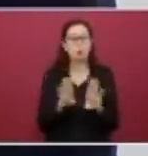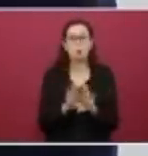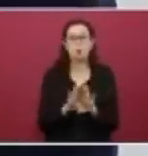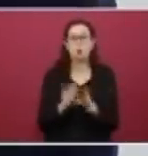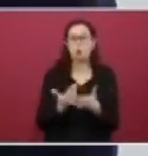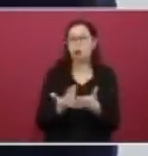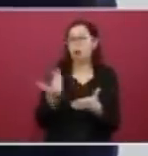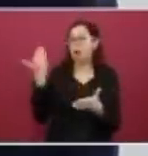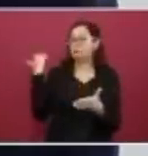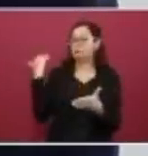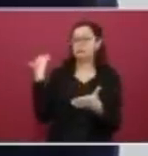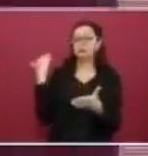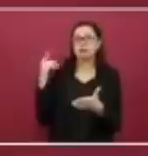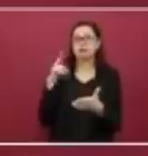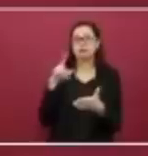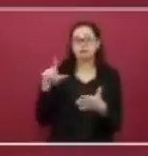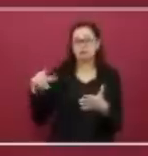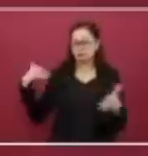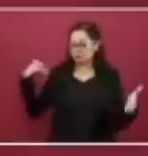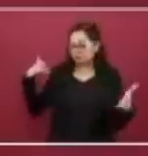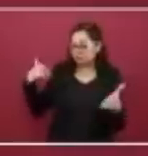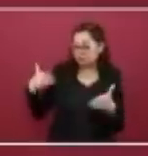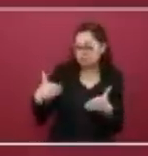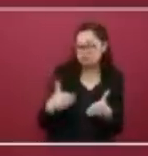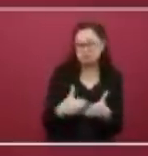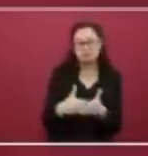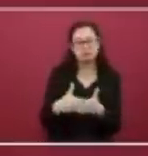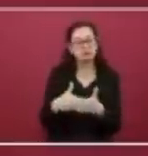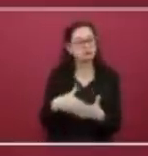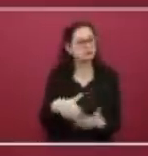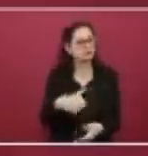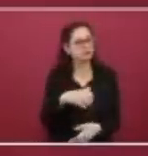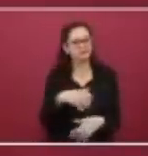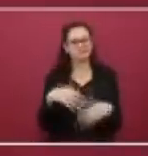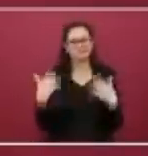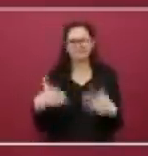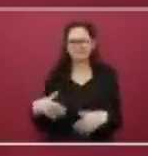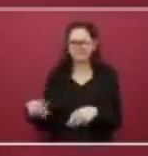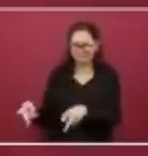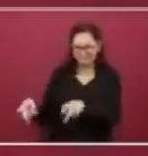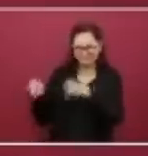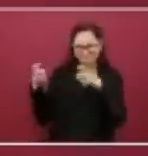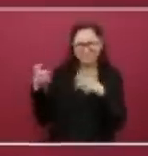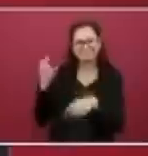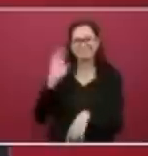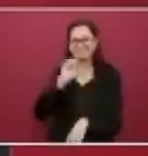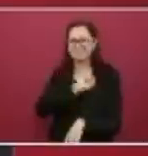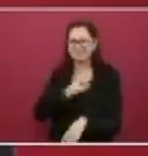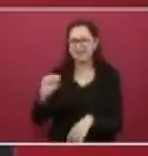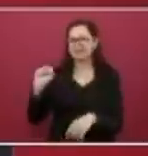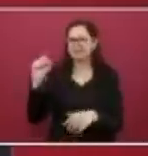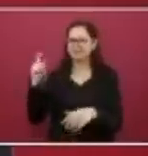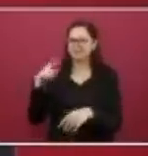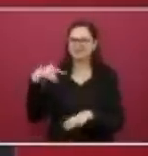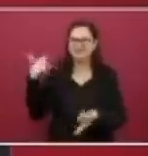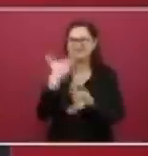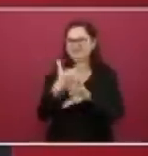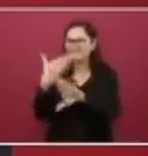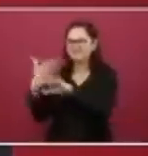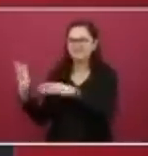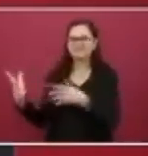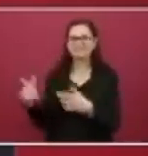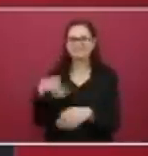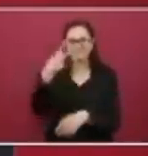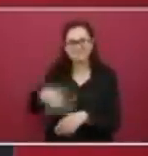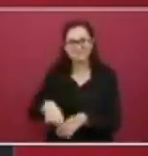destrucción y cómo vamos a recuperar